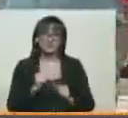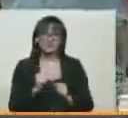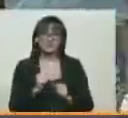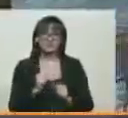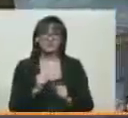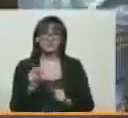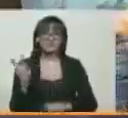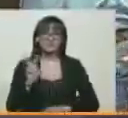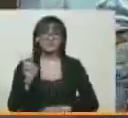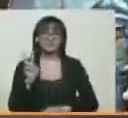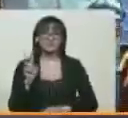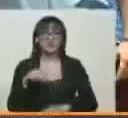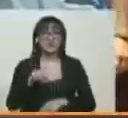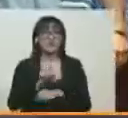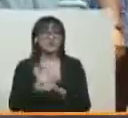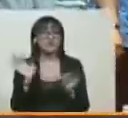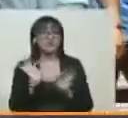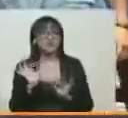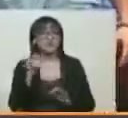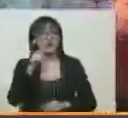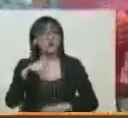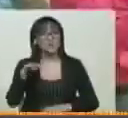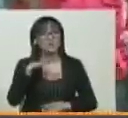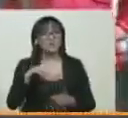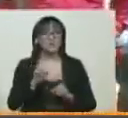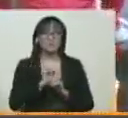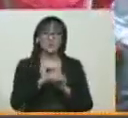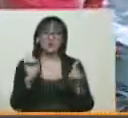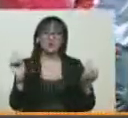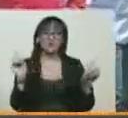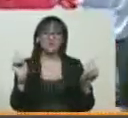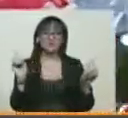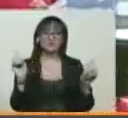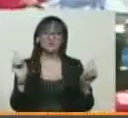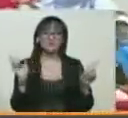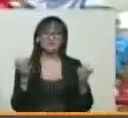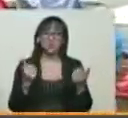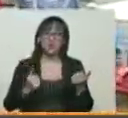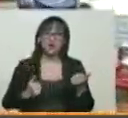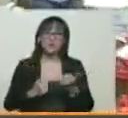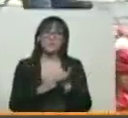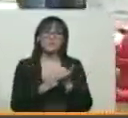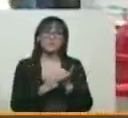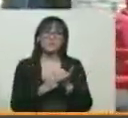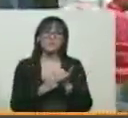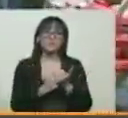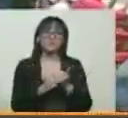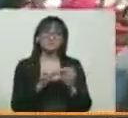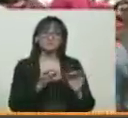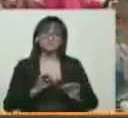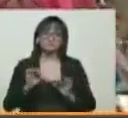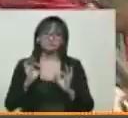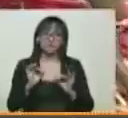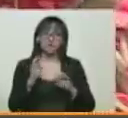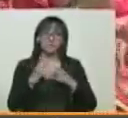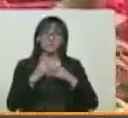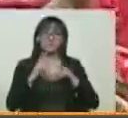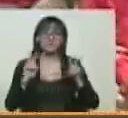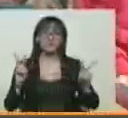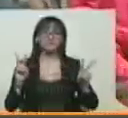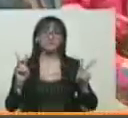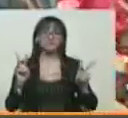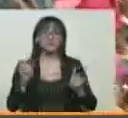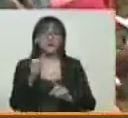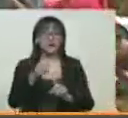república con la única arma que tiene el pueblo, con la democracia. Les pidió todo su apoyo para consolidar la paz. El